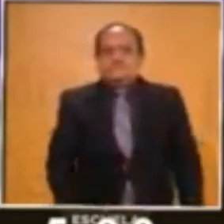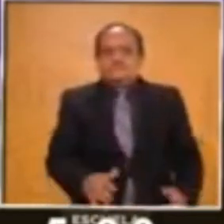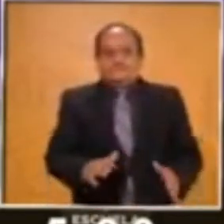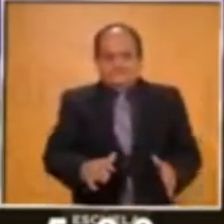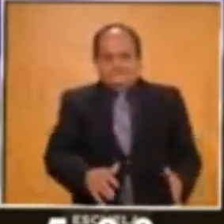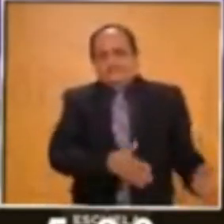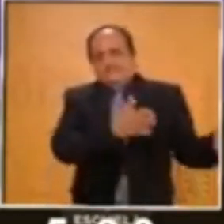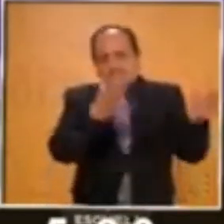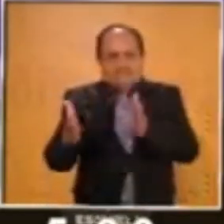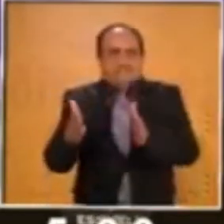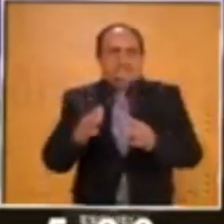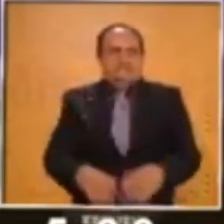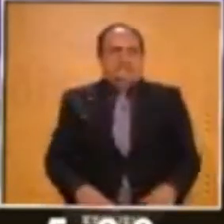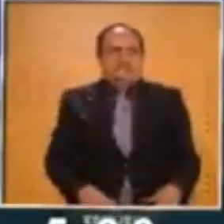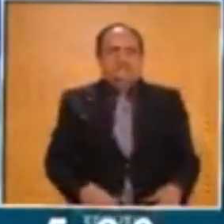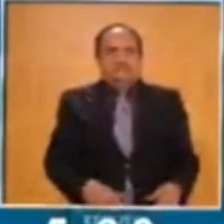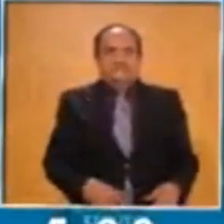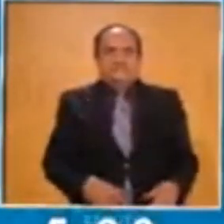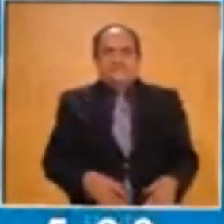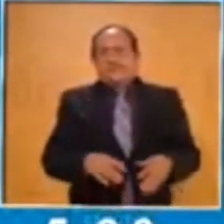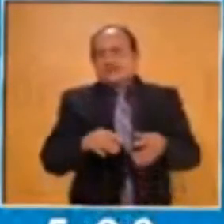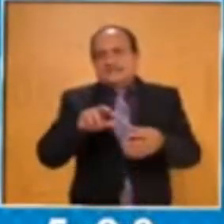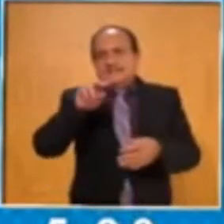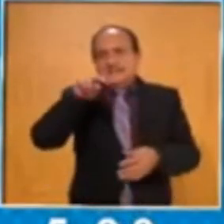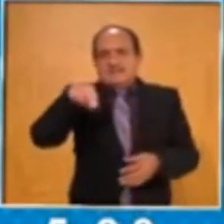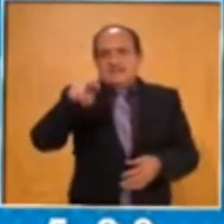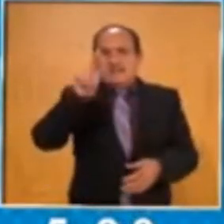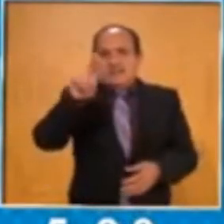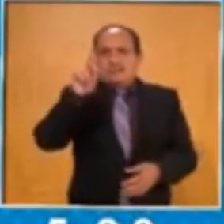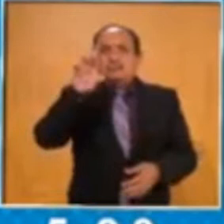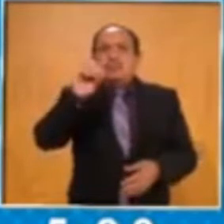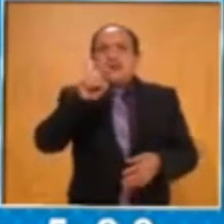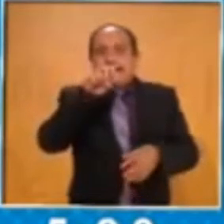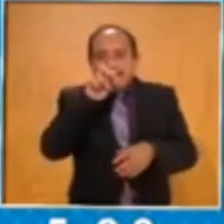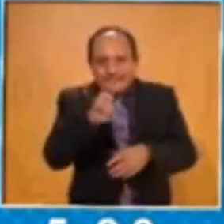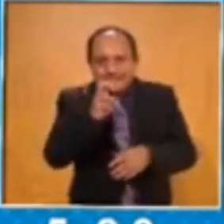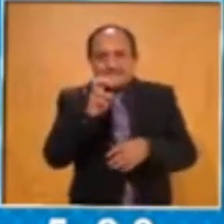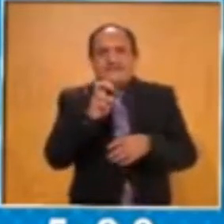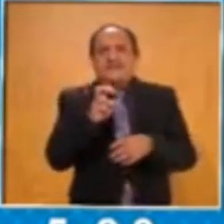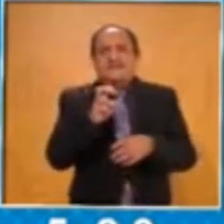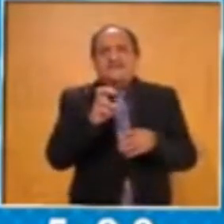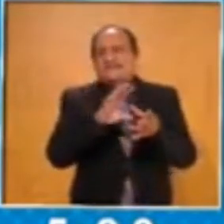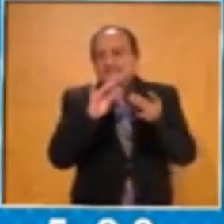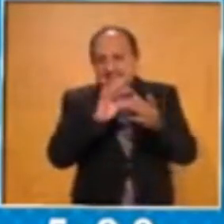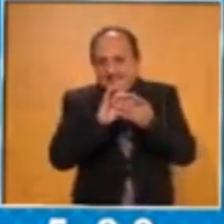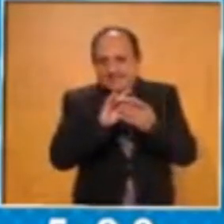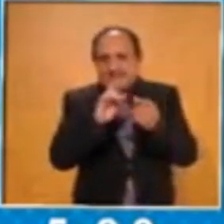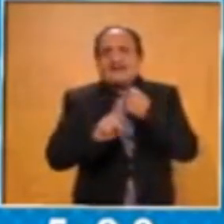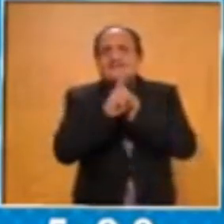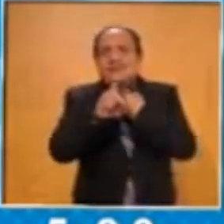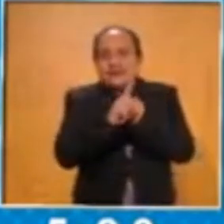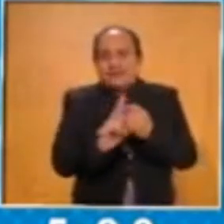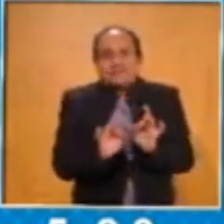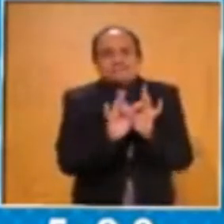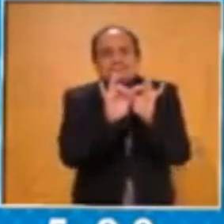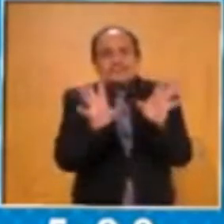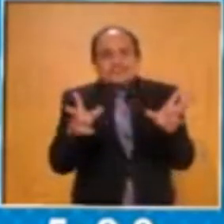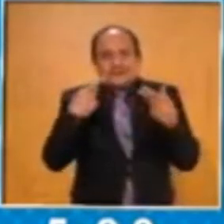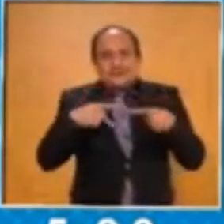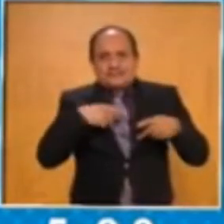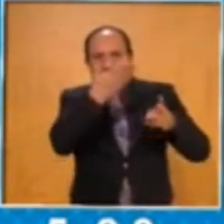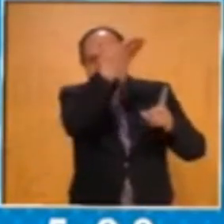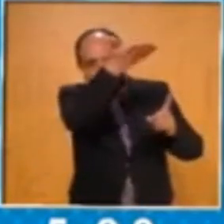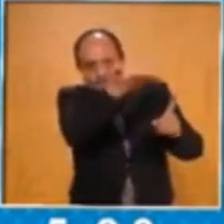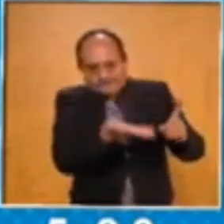Siguiente. Tenemos el nudo, ¿sí? En el nudo se cuenta lo que sucede a los personajes. Con